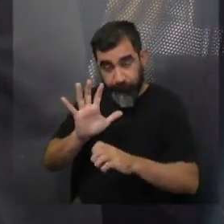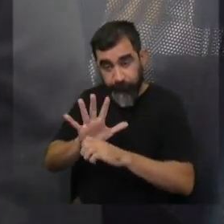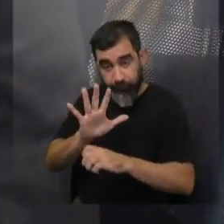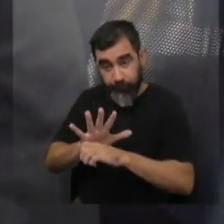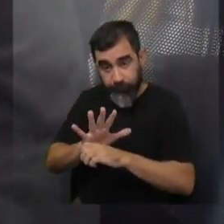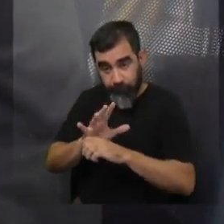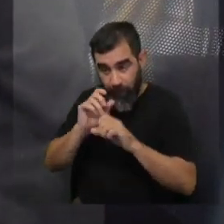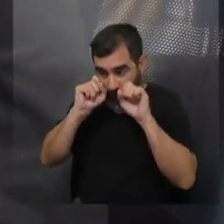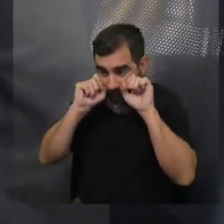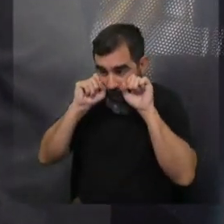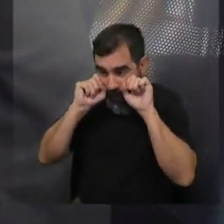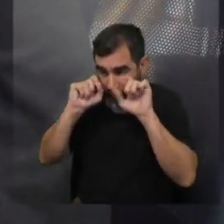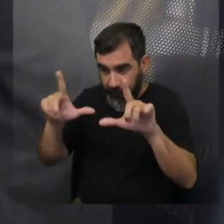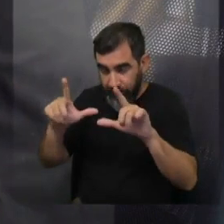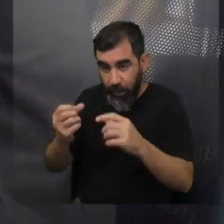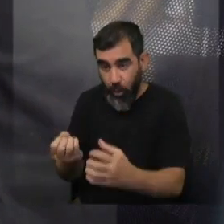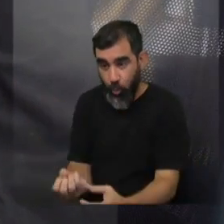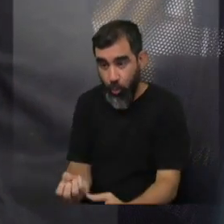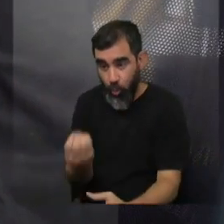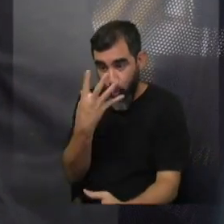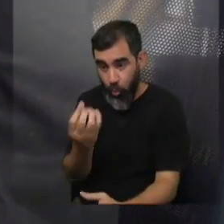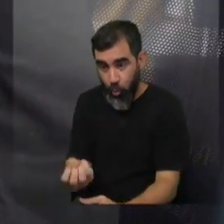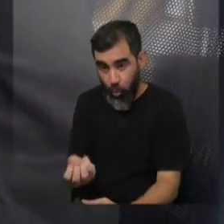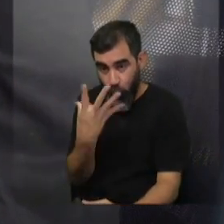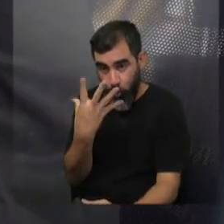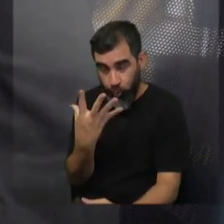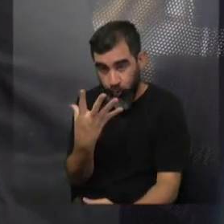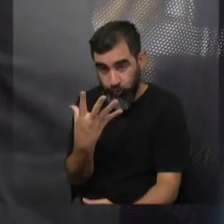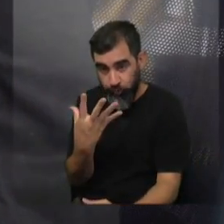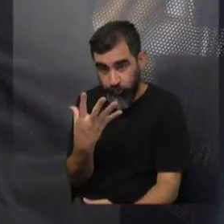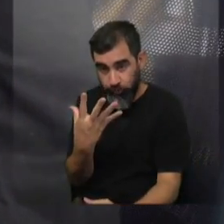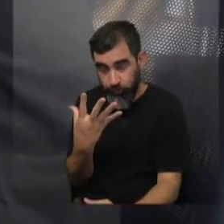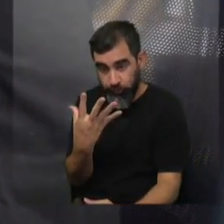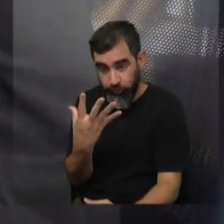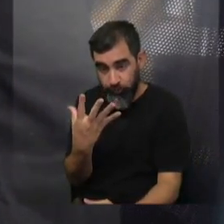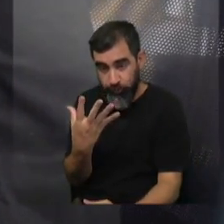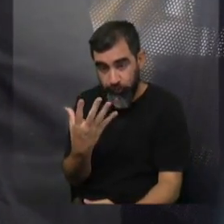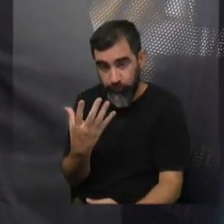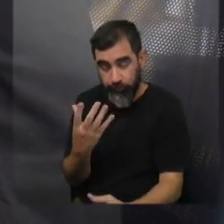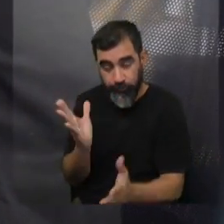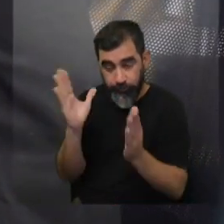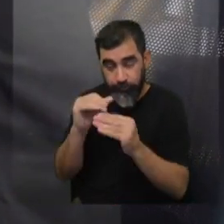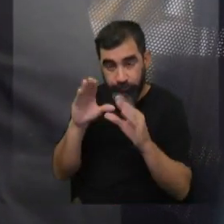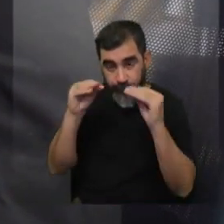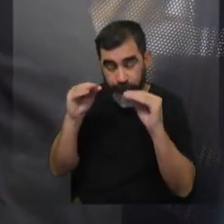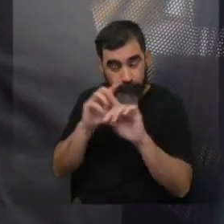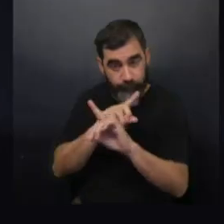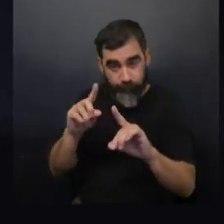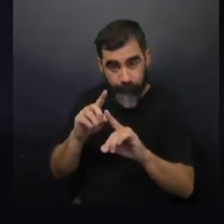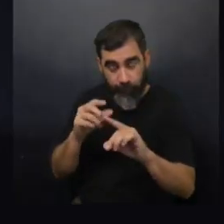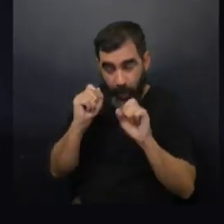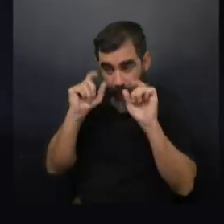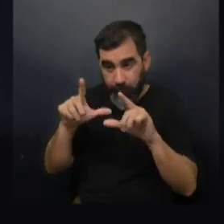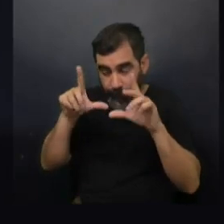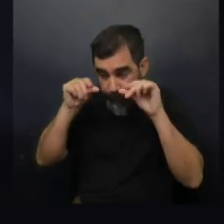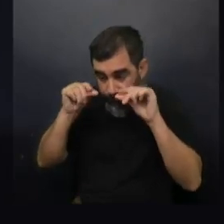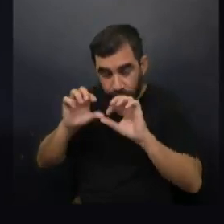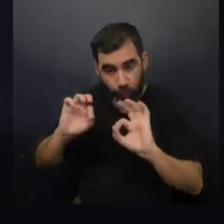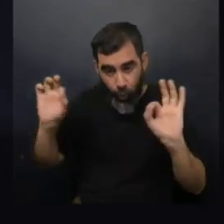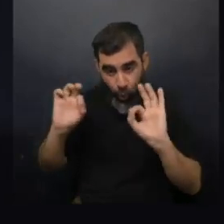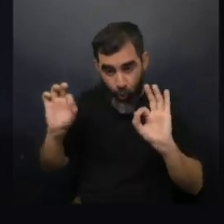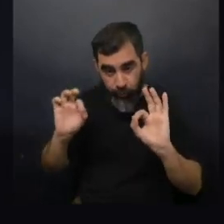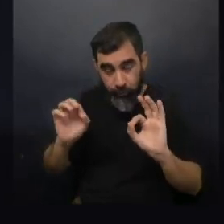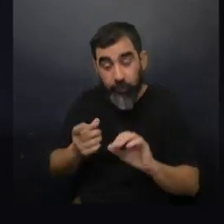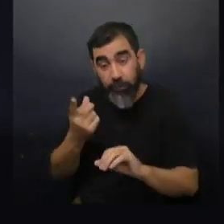estar en alerta, porque esa luz de la pantalla hace que nosotros inhibamos el parpadeo. Si estoy en alerta, no voy a estar parpadeando. Entonces,